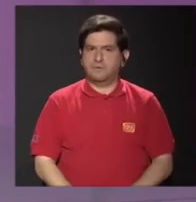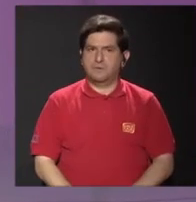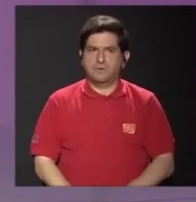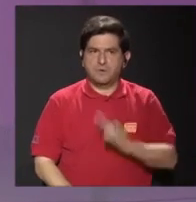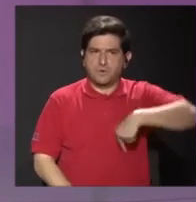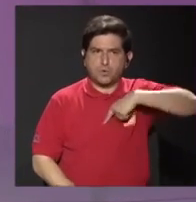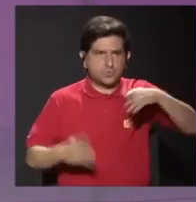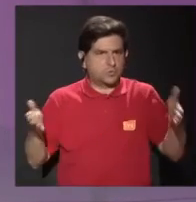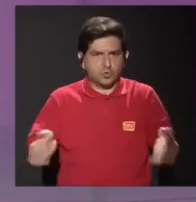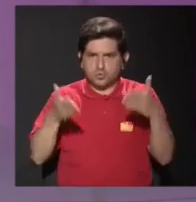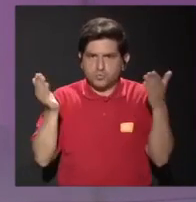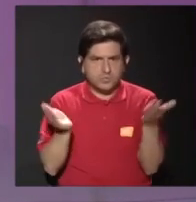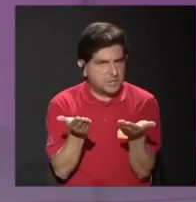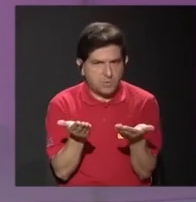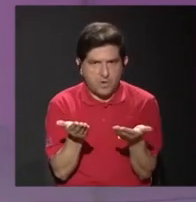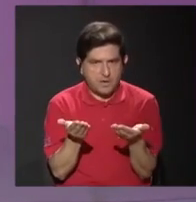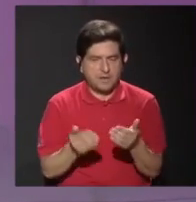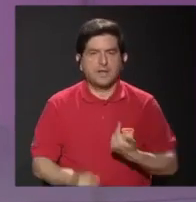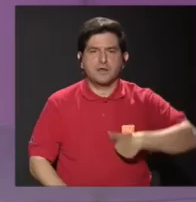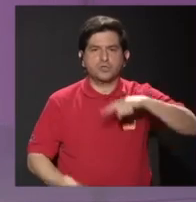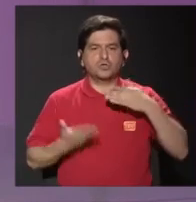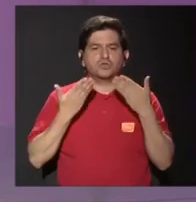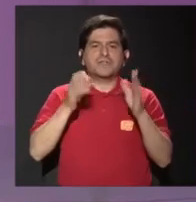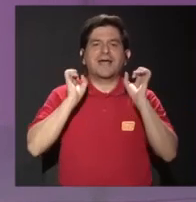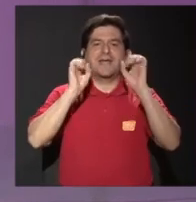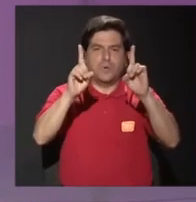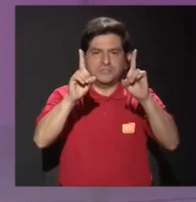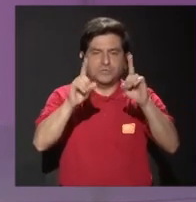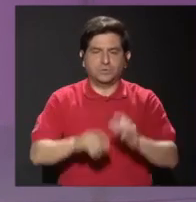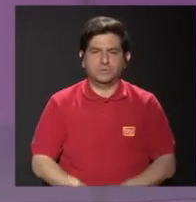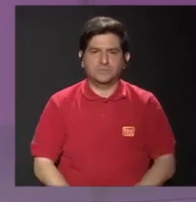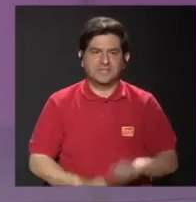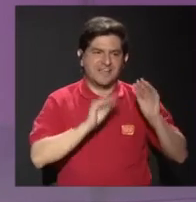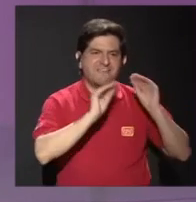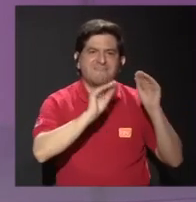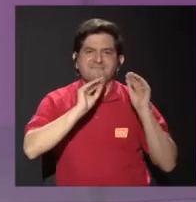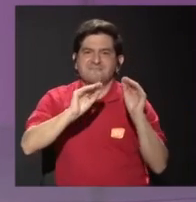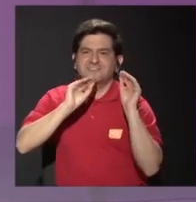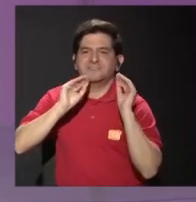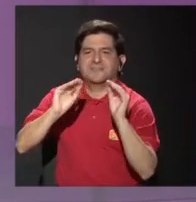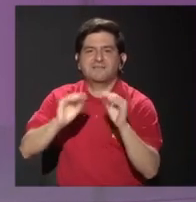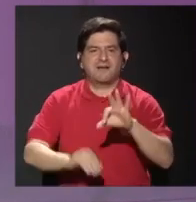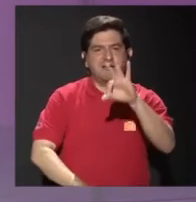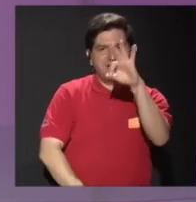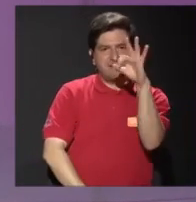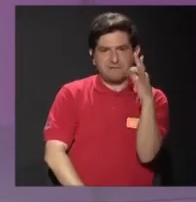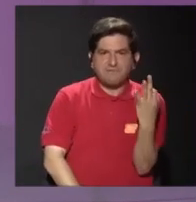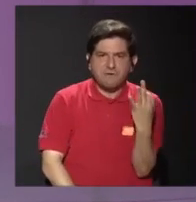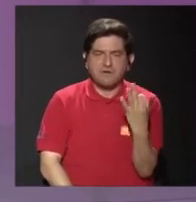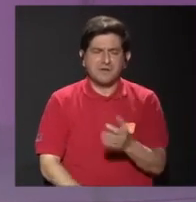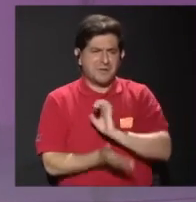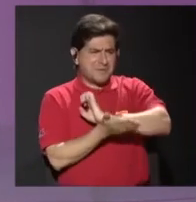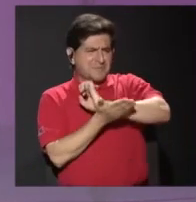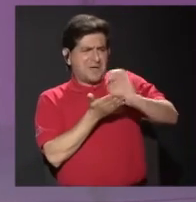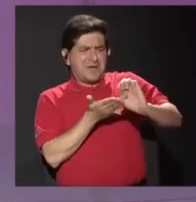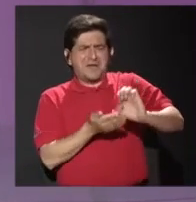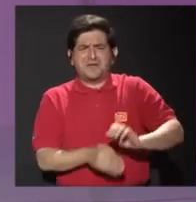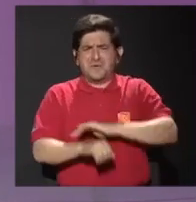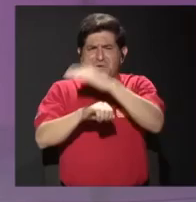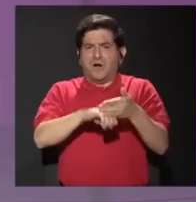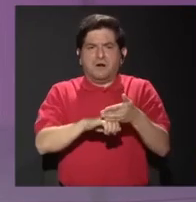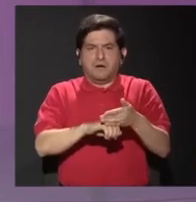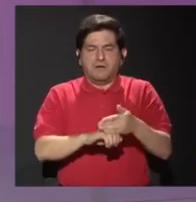estamos promoviendo estamos educando estamos enseñando cuáles son las formas de prevenir un embarazo